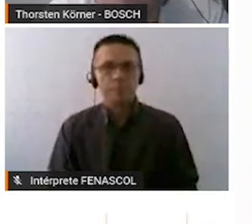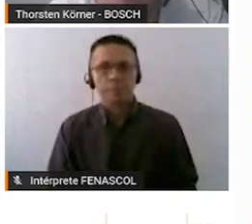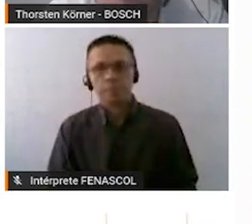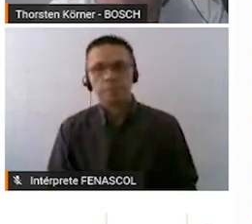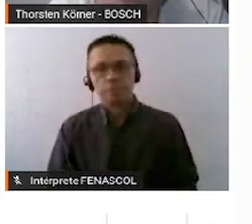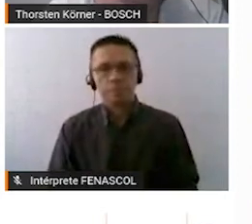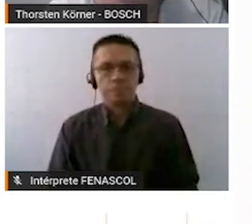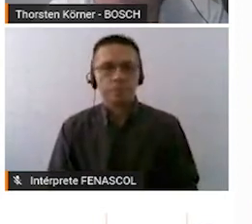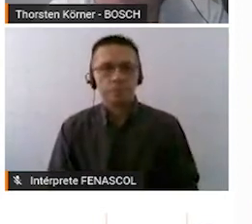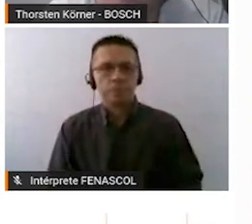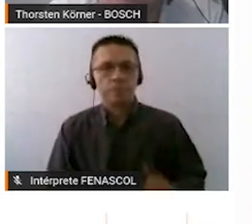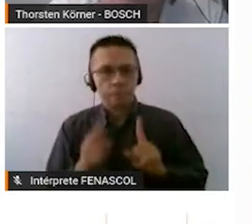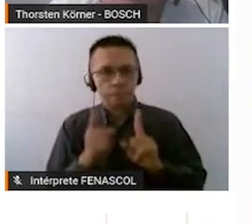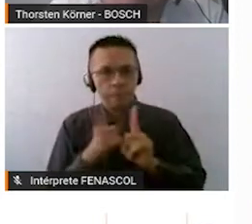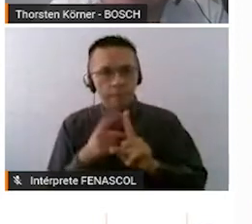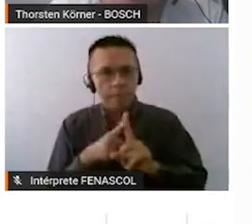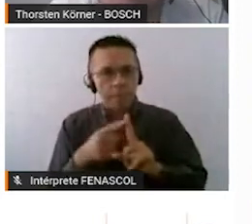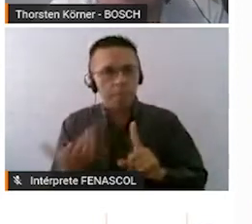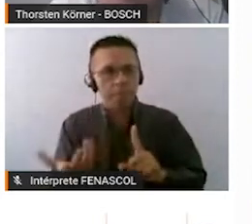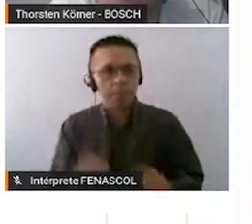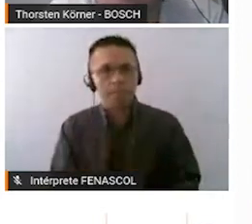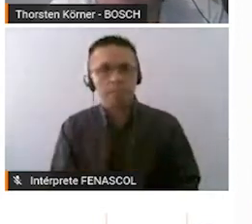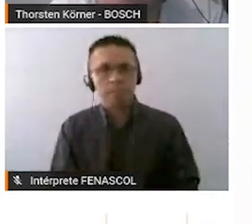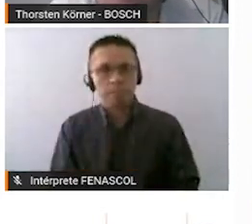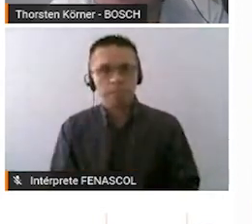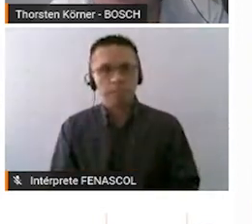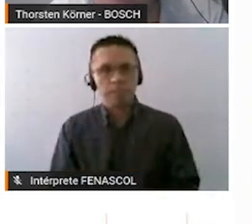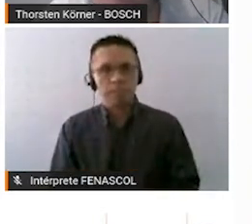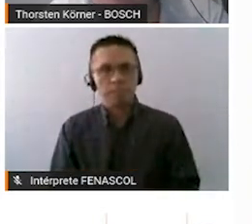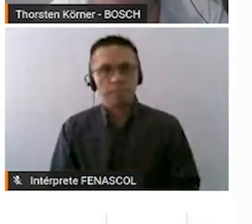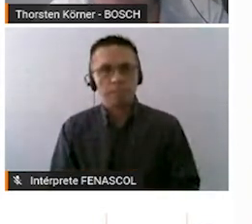que necesitamos es una red de valor que